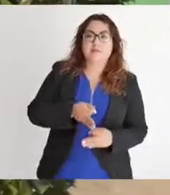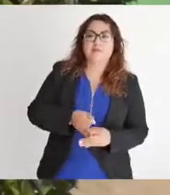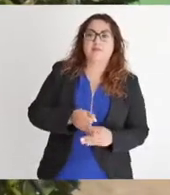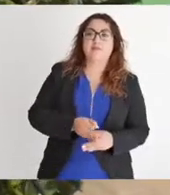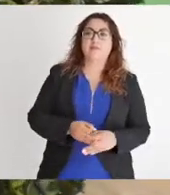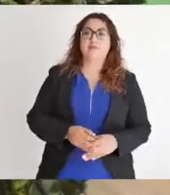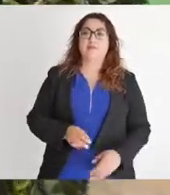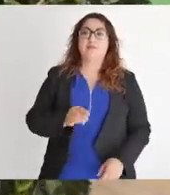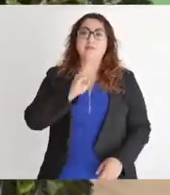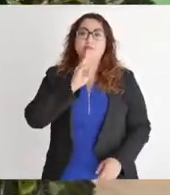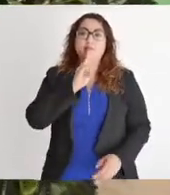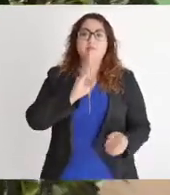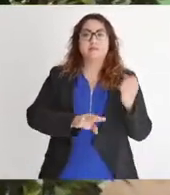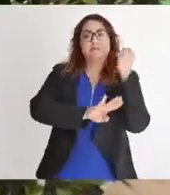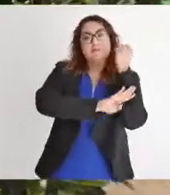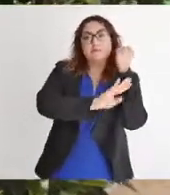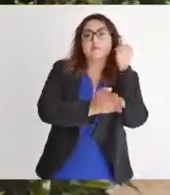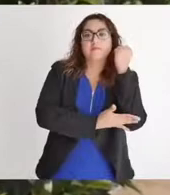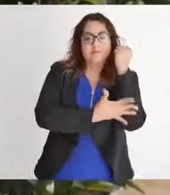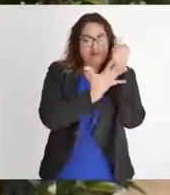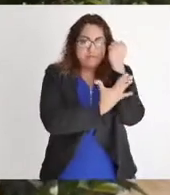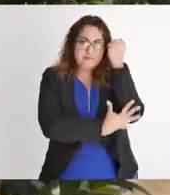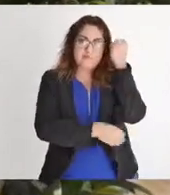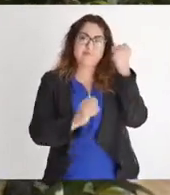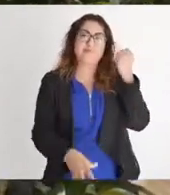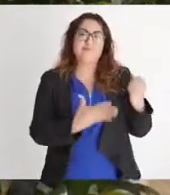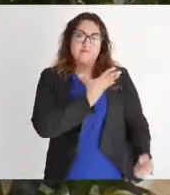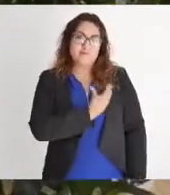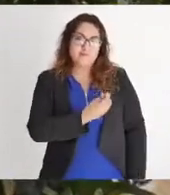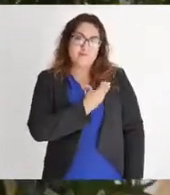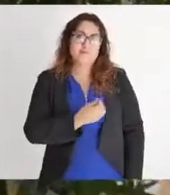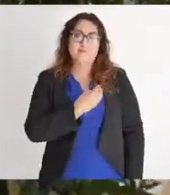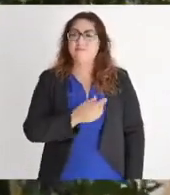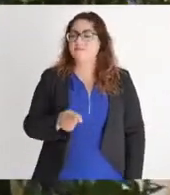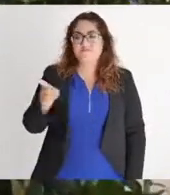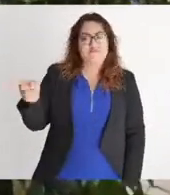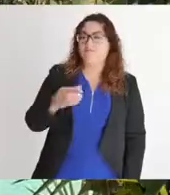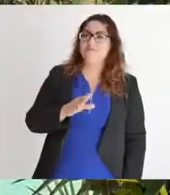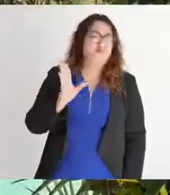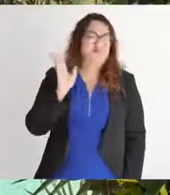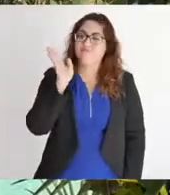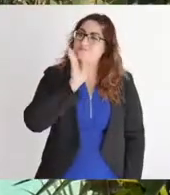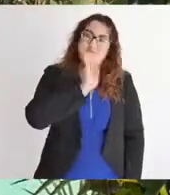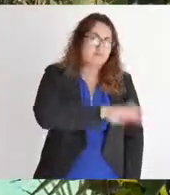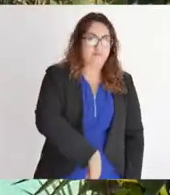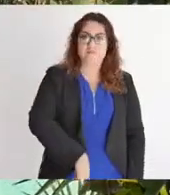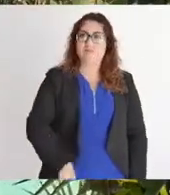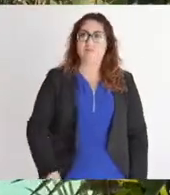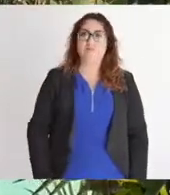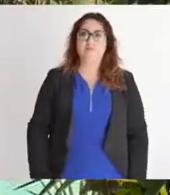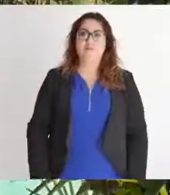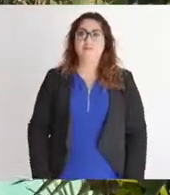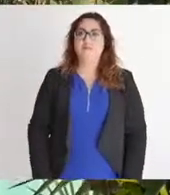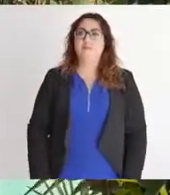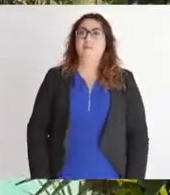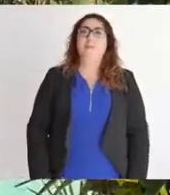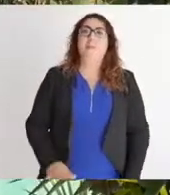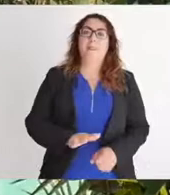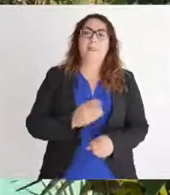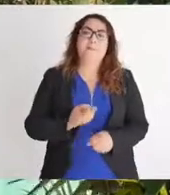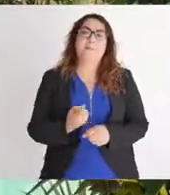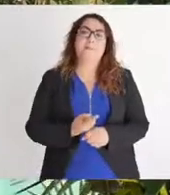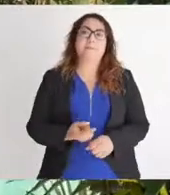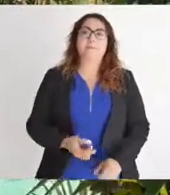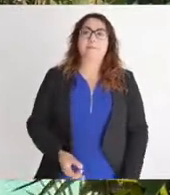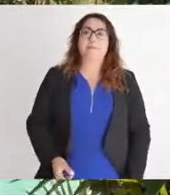Porque vemos ya ahorita que madres se embarazan y abortan a sus hijos. Y pues